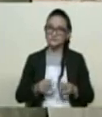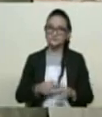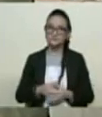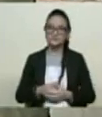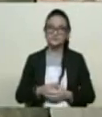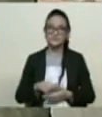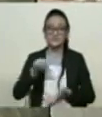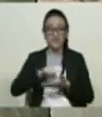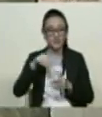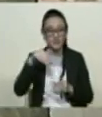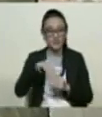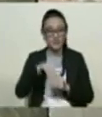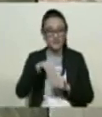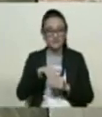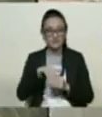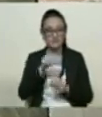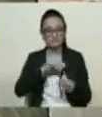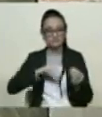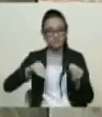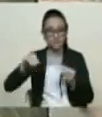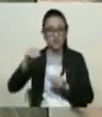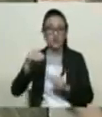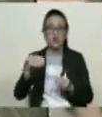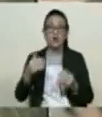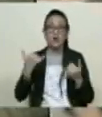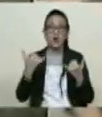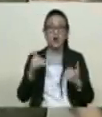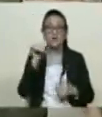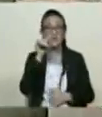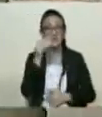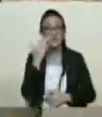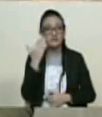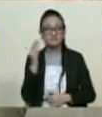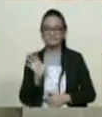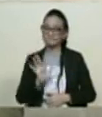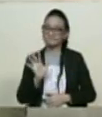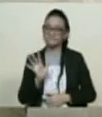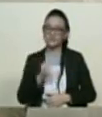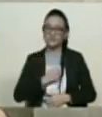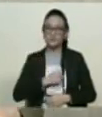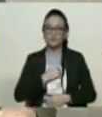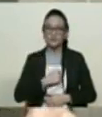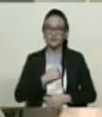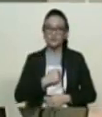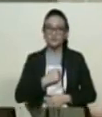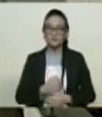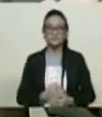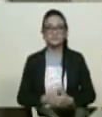Y ahora vamos a tener un pequeño video, ¿no? Cónchale, qué lástima.